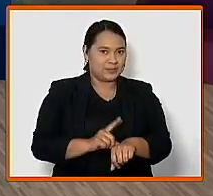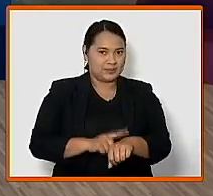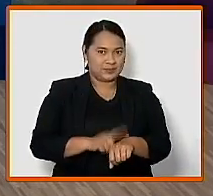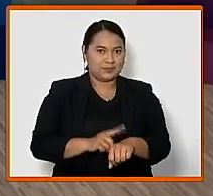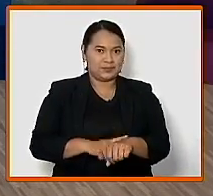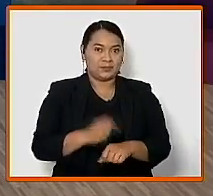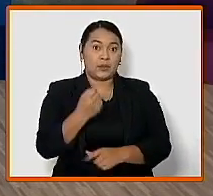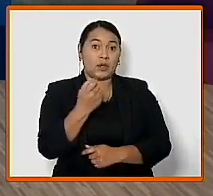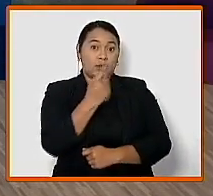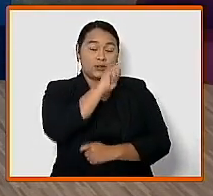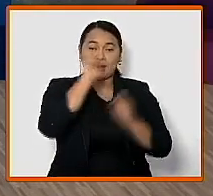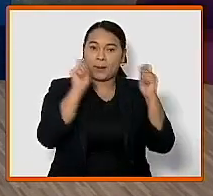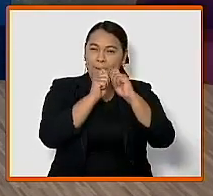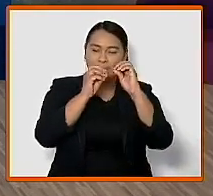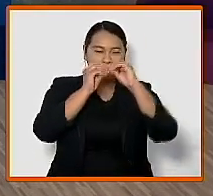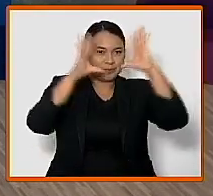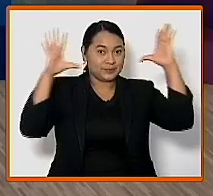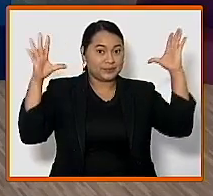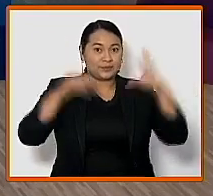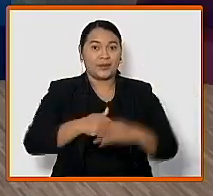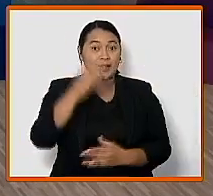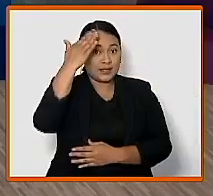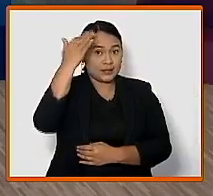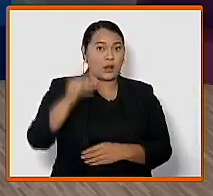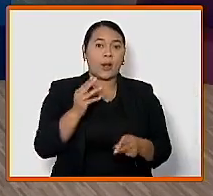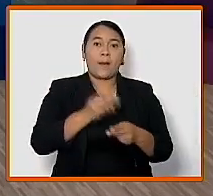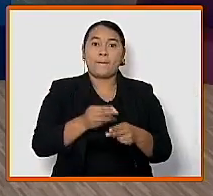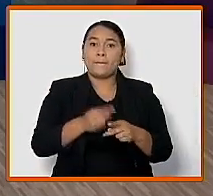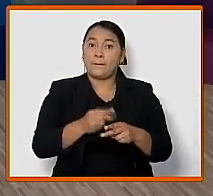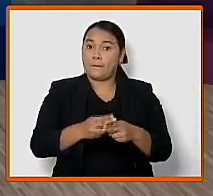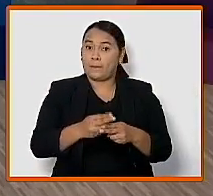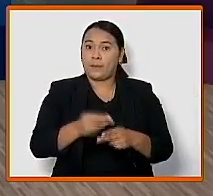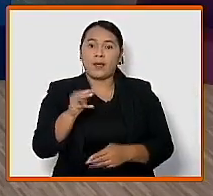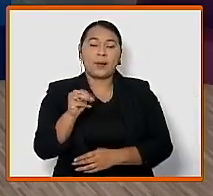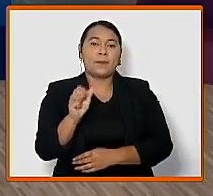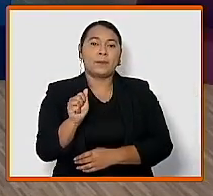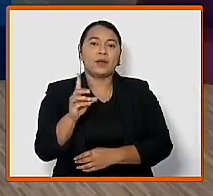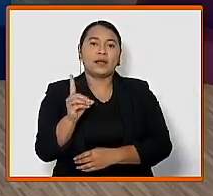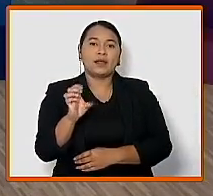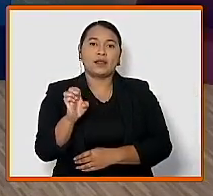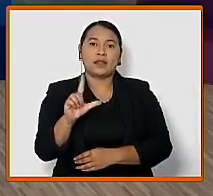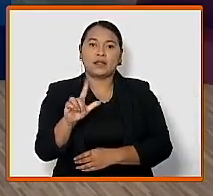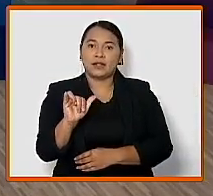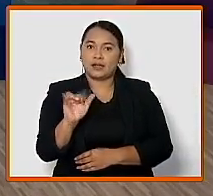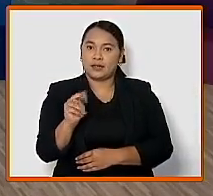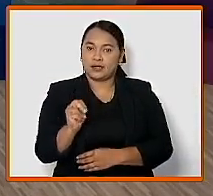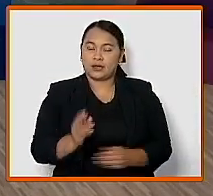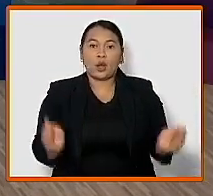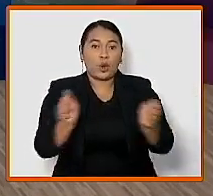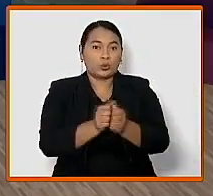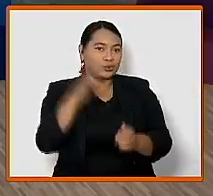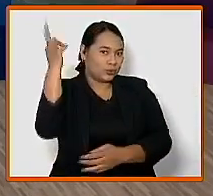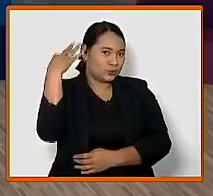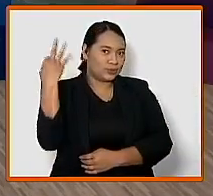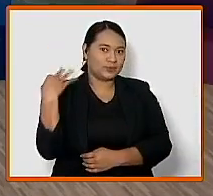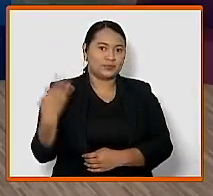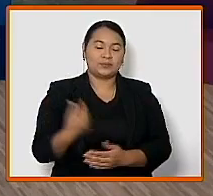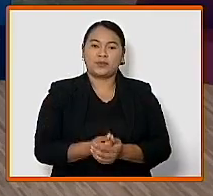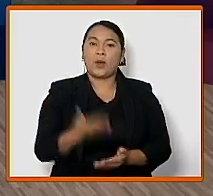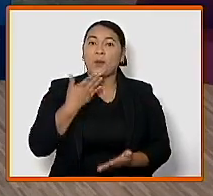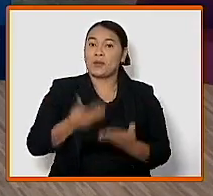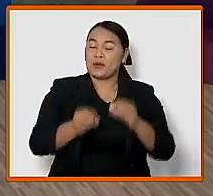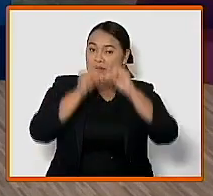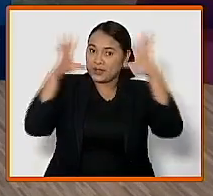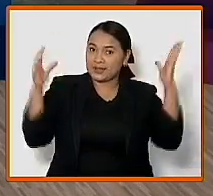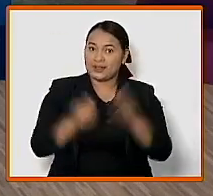reloj marca las 11 en punto de la mañana. Te saluda Madeline Escobar en compañía de Francini Zúñiga. Buenos días, Madeline. Buenos días,